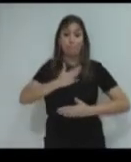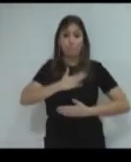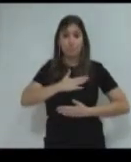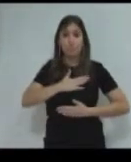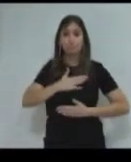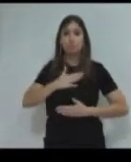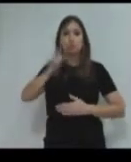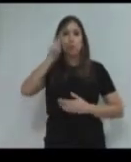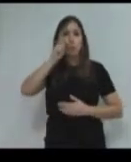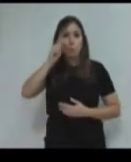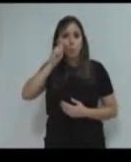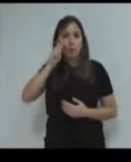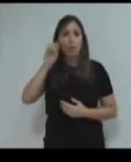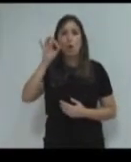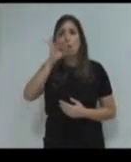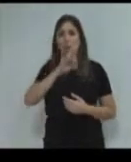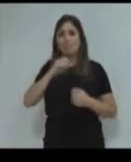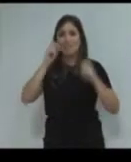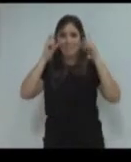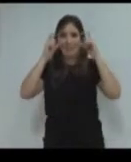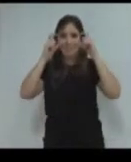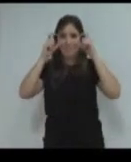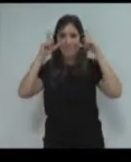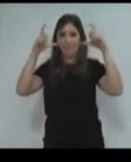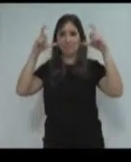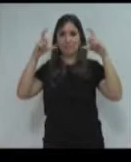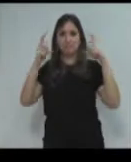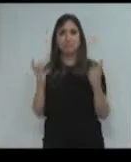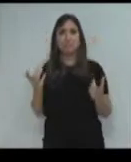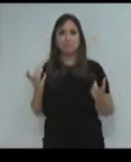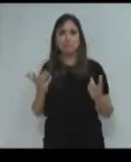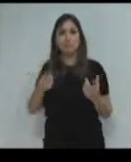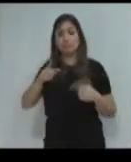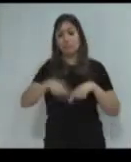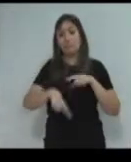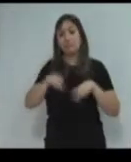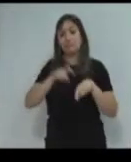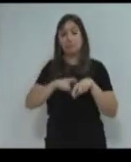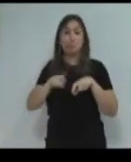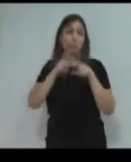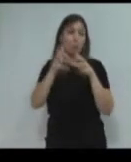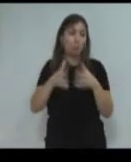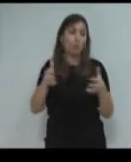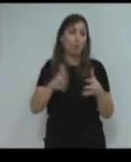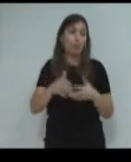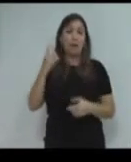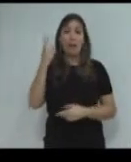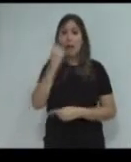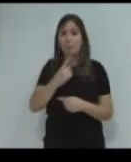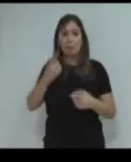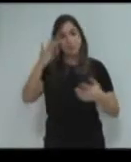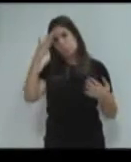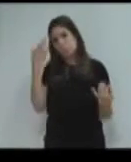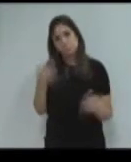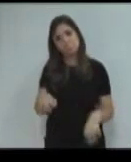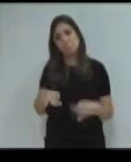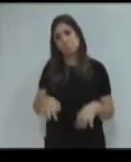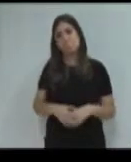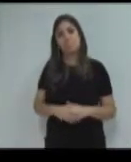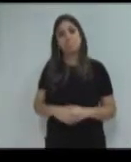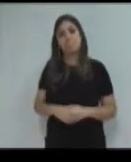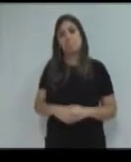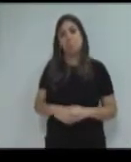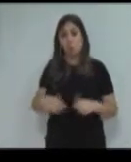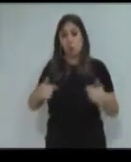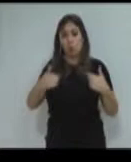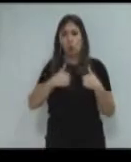apoyo, con mi lupa, con mis gafas. Y ese tipo de documentación muchas veces tampoco se tiene en cuenta. Y